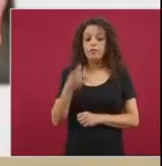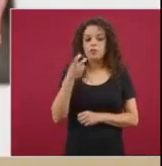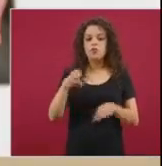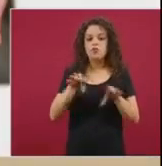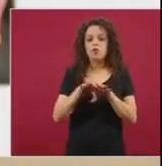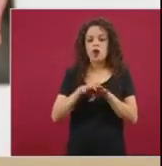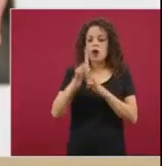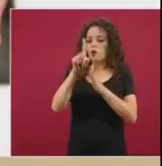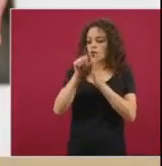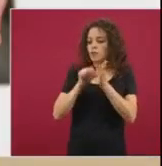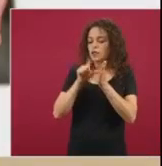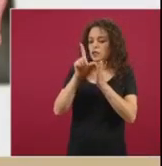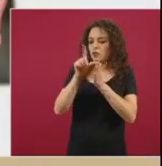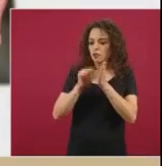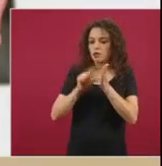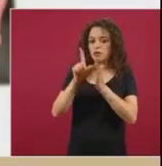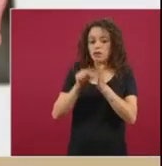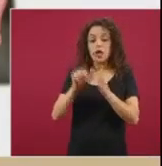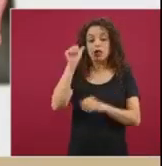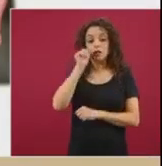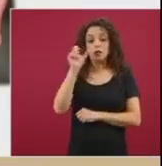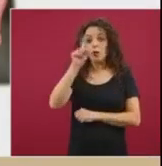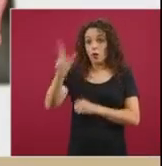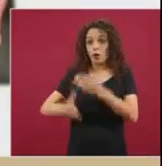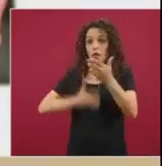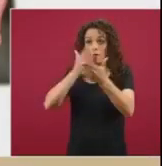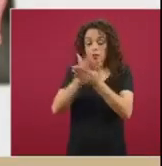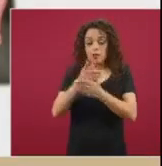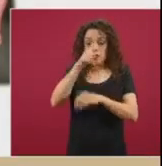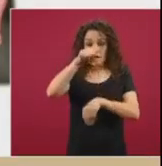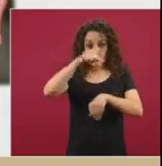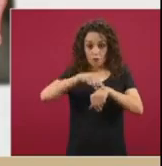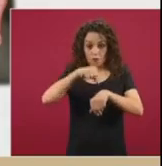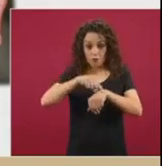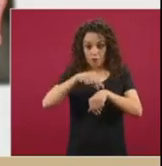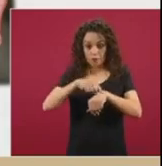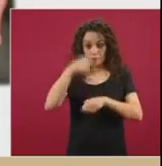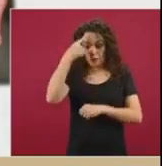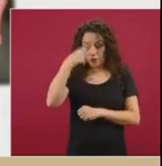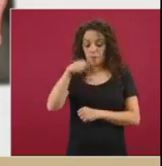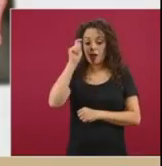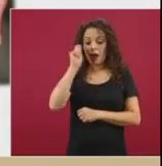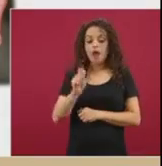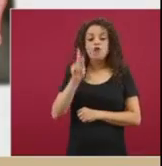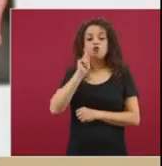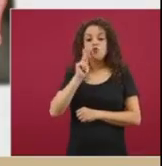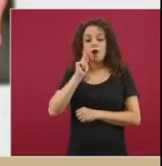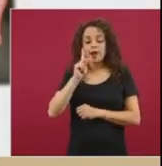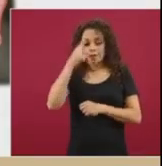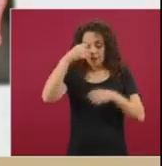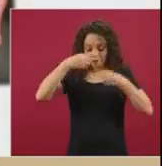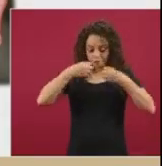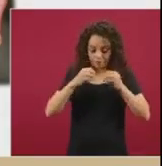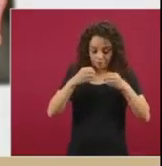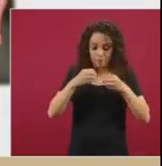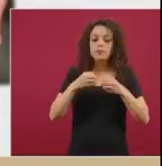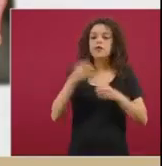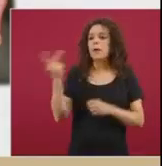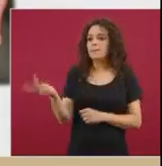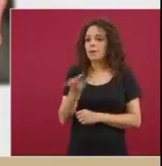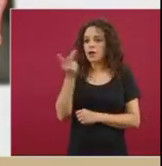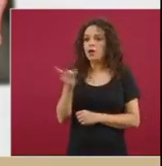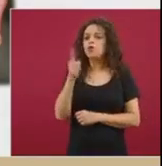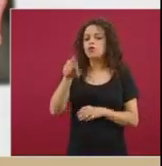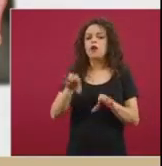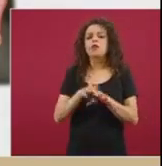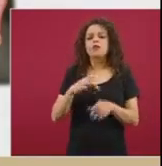Siempre debo de preguntarle a la persona cada vez que vaya a la unidad de salud a tomarse esta administración supervisada si tiene alguna reacción a los fármacos. Debo de estar